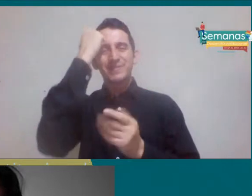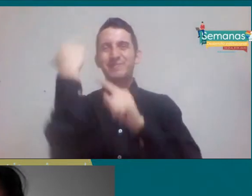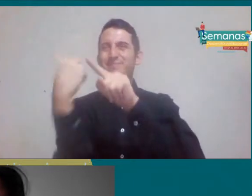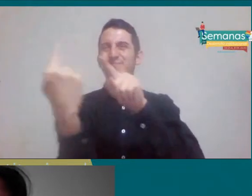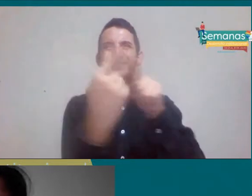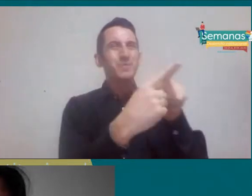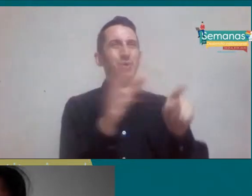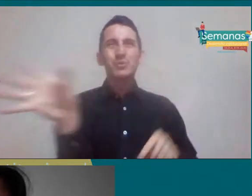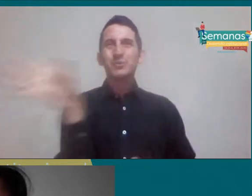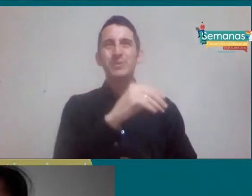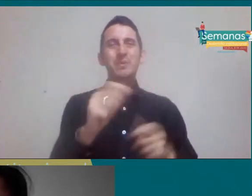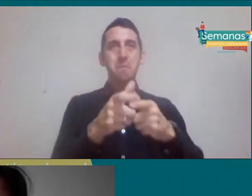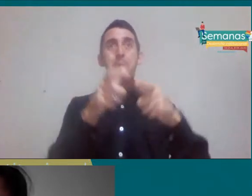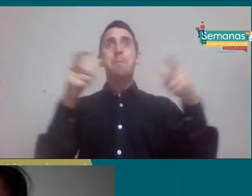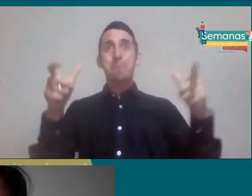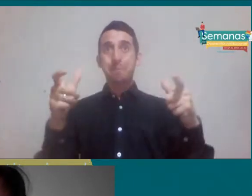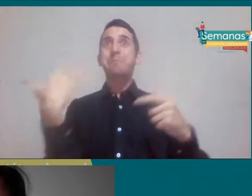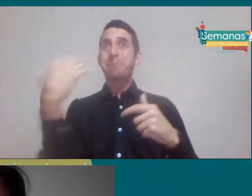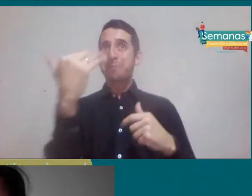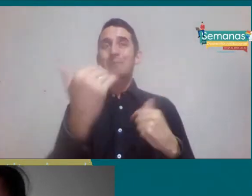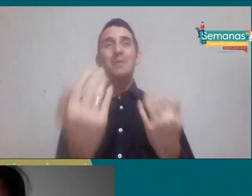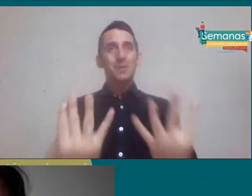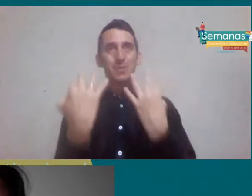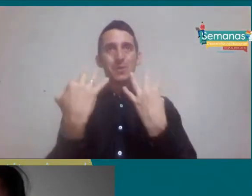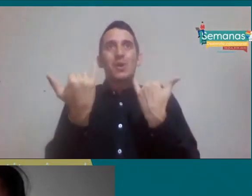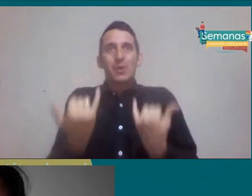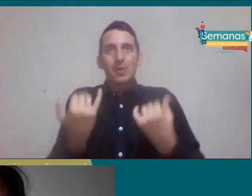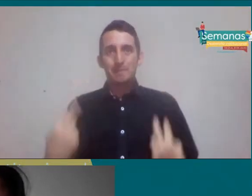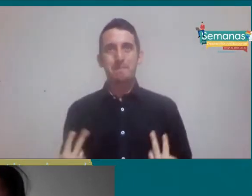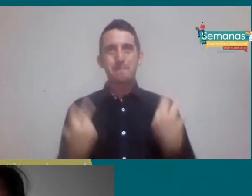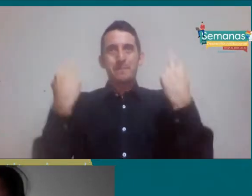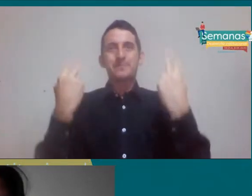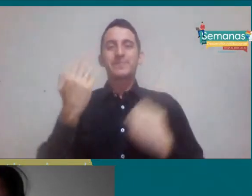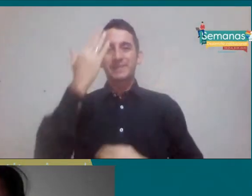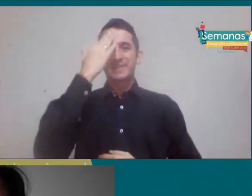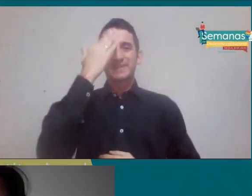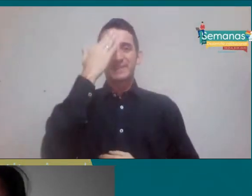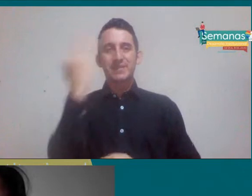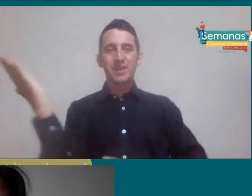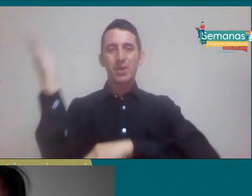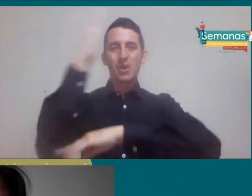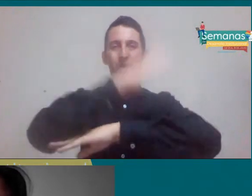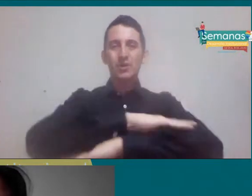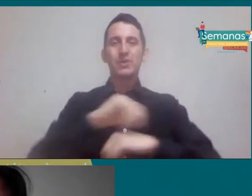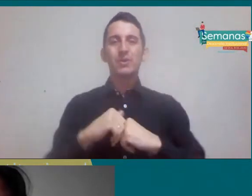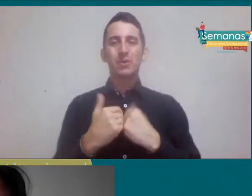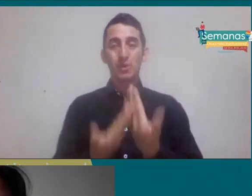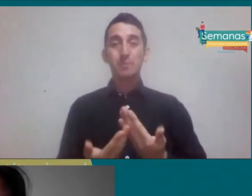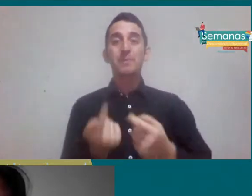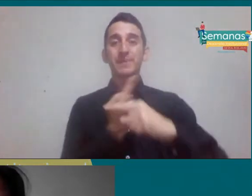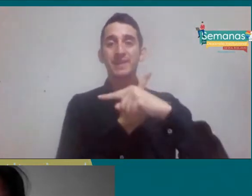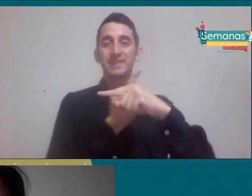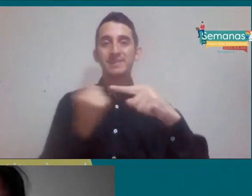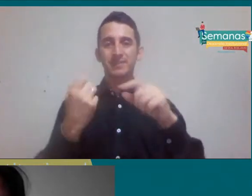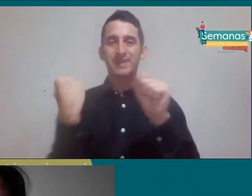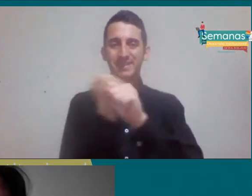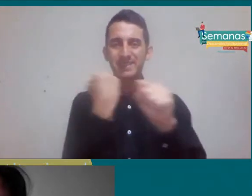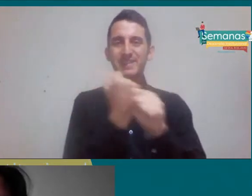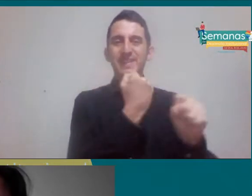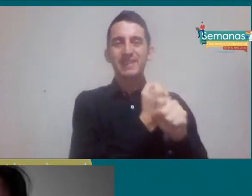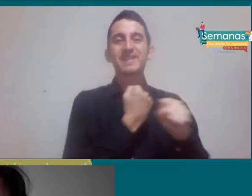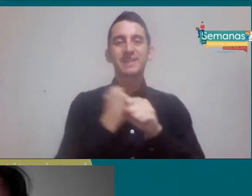nuestros grandes invitados especiales hoy que tenemos en esta tarde de la jornada de la Semana de Desarrollo Institucional